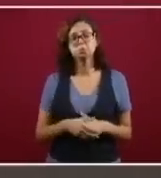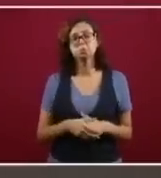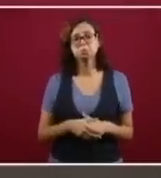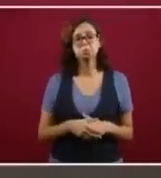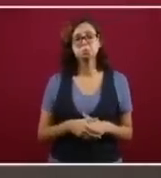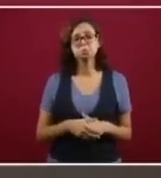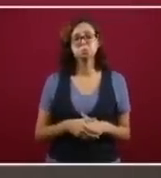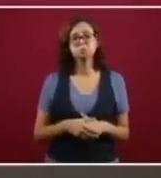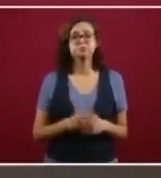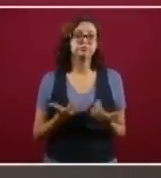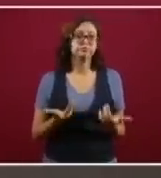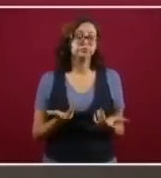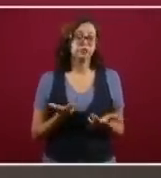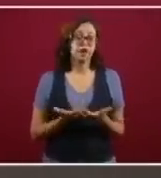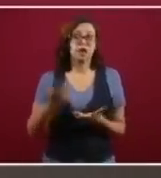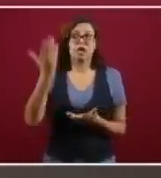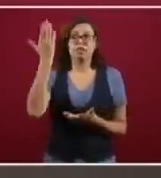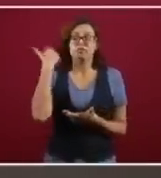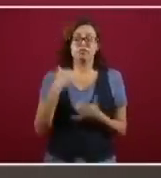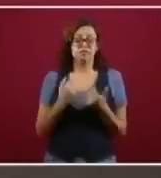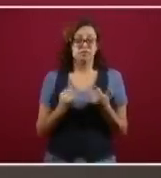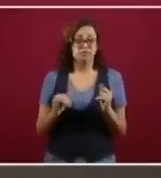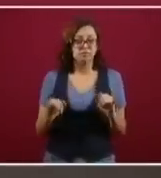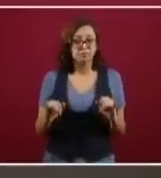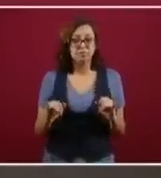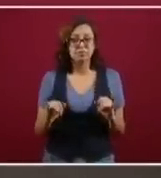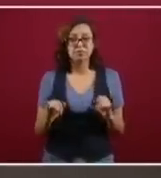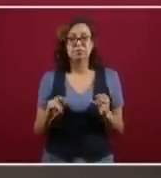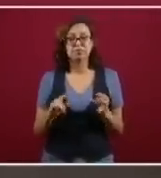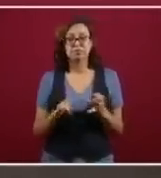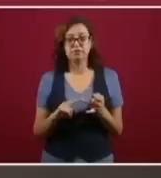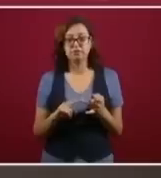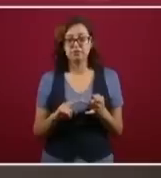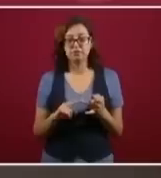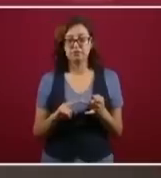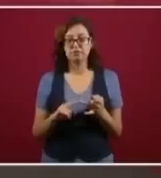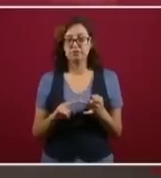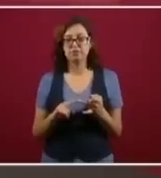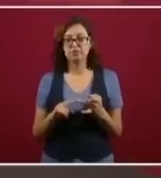sucedió con la independencia, el movimiento